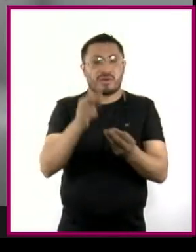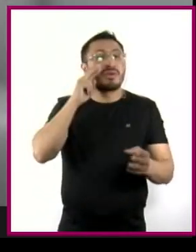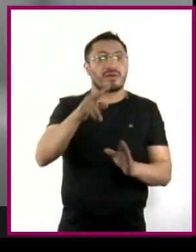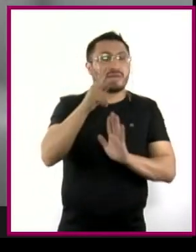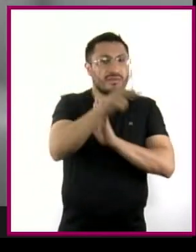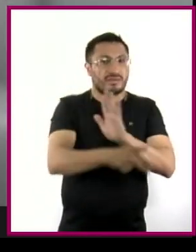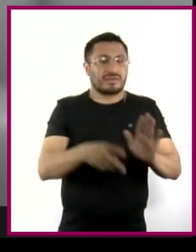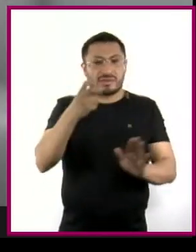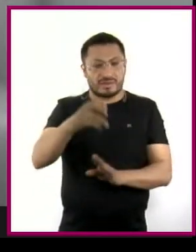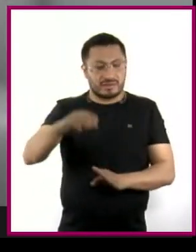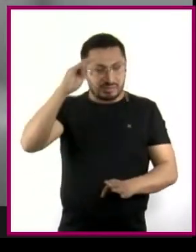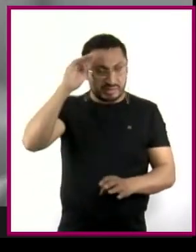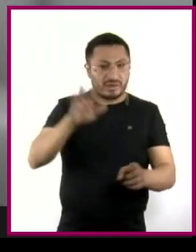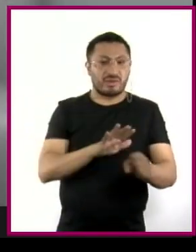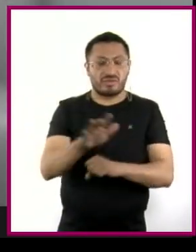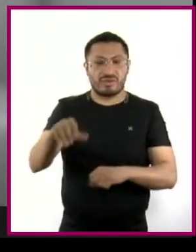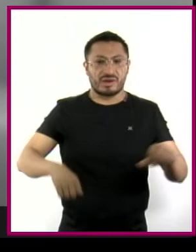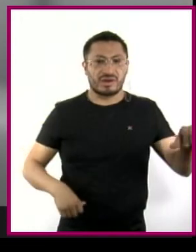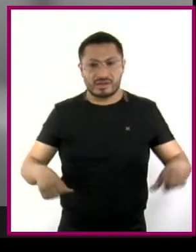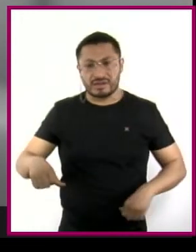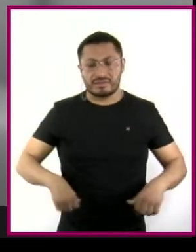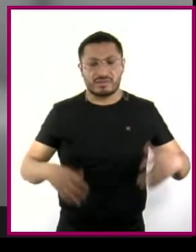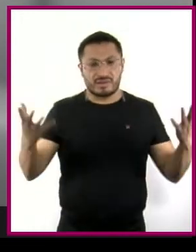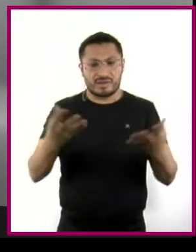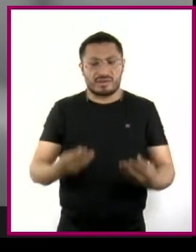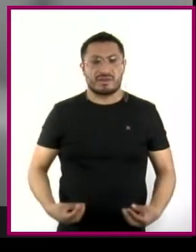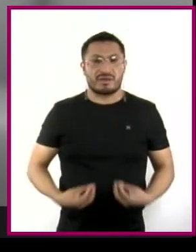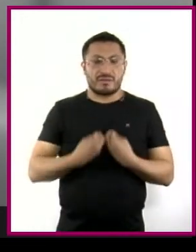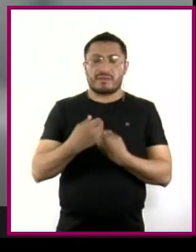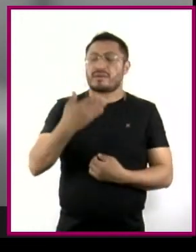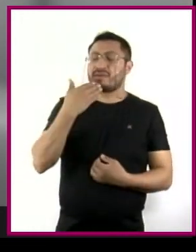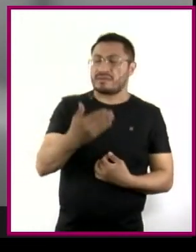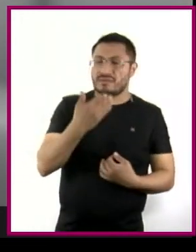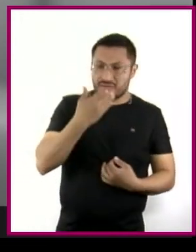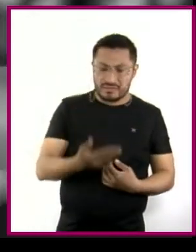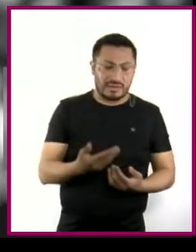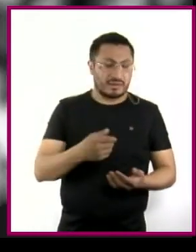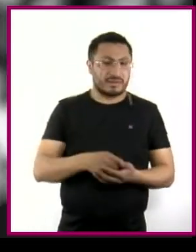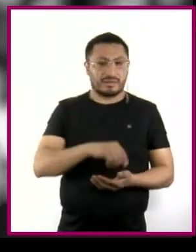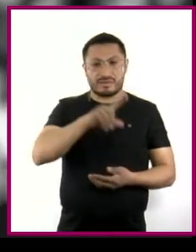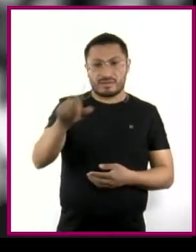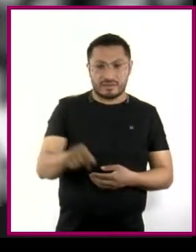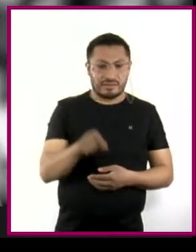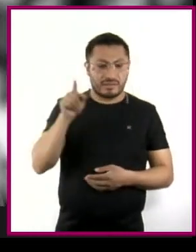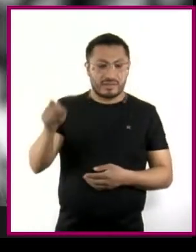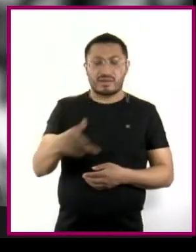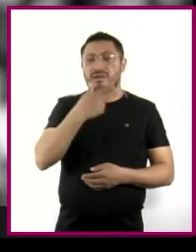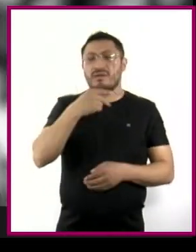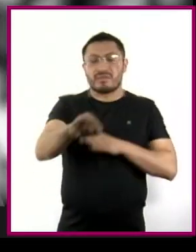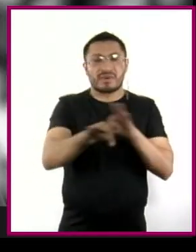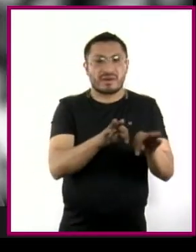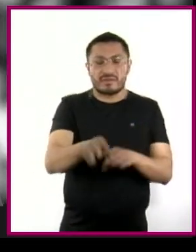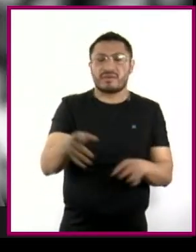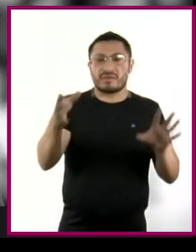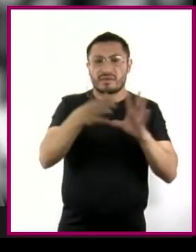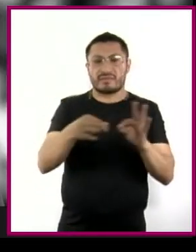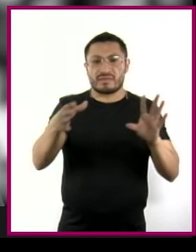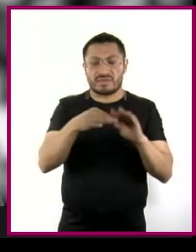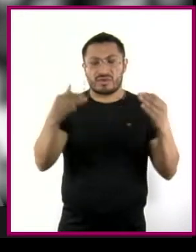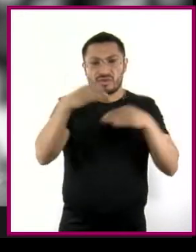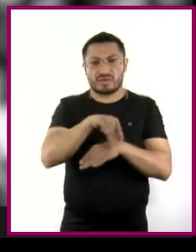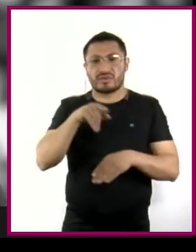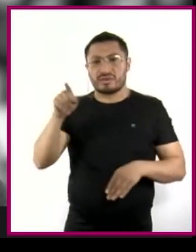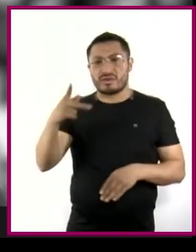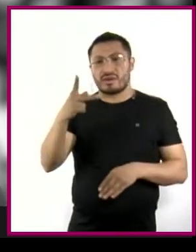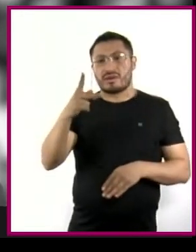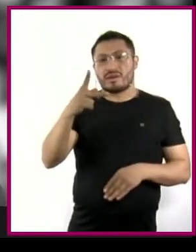pensar sobre qué es lo que hace que la vida sea aceptable. Luego, el dependiente del videoclub nos contó sobre lo que Giovanni